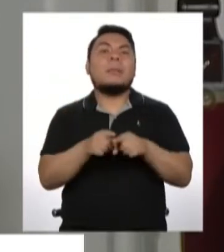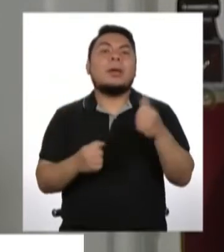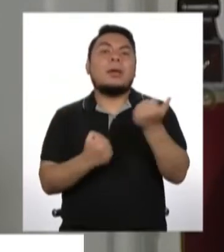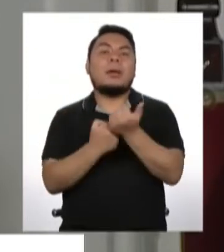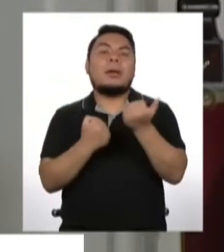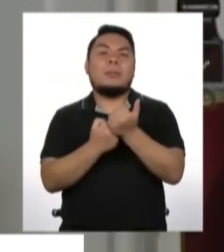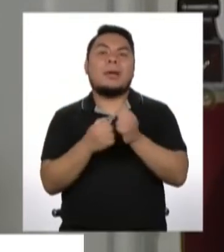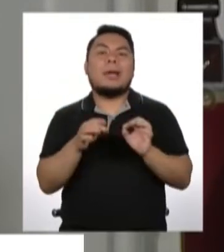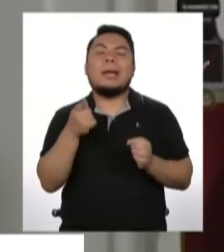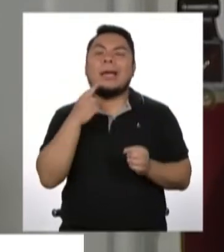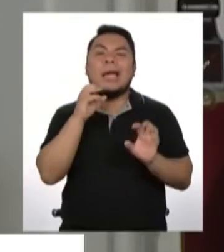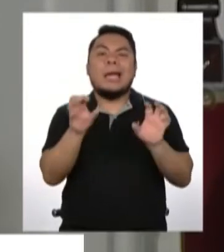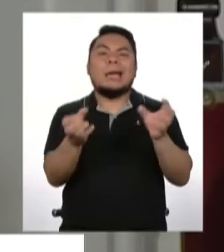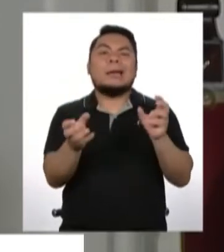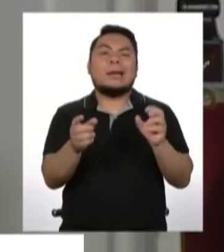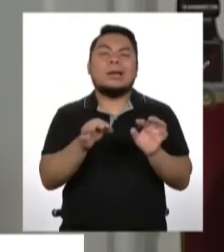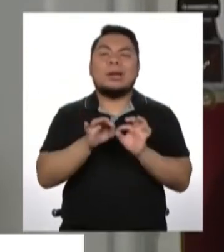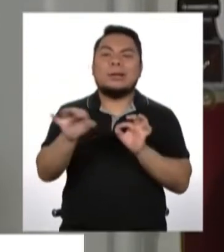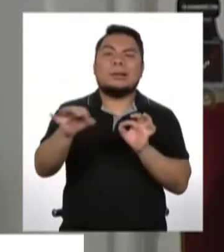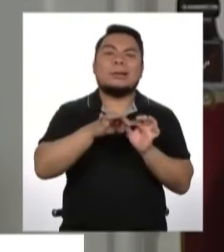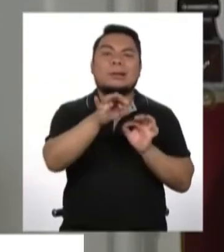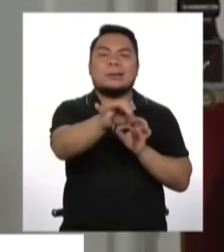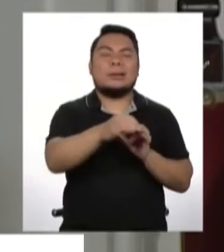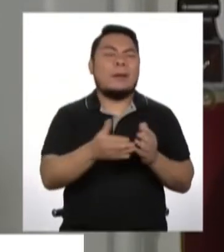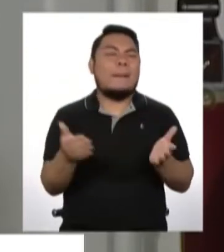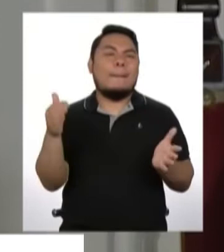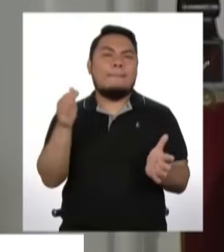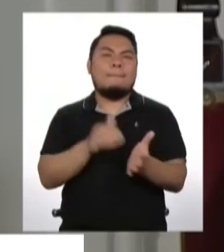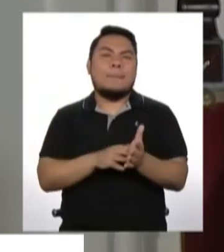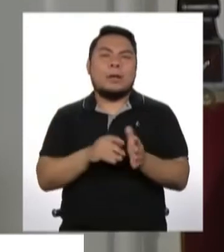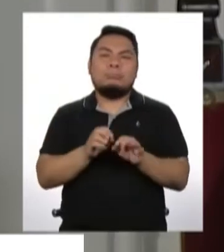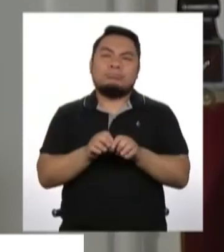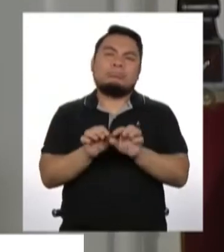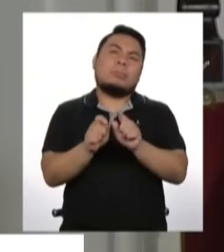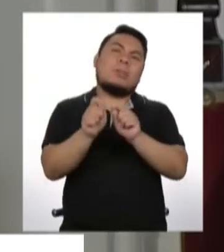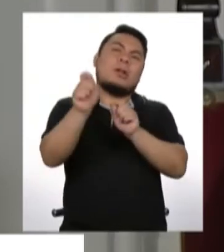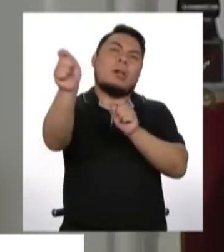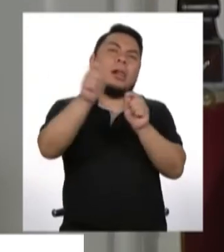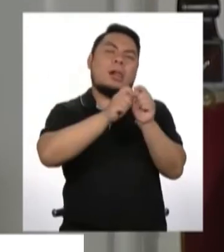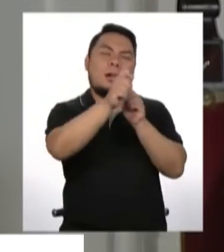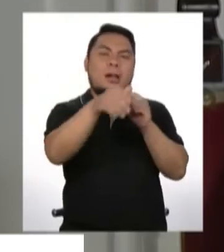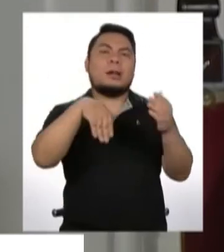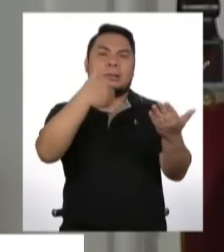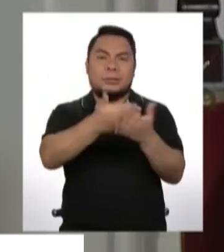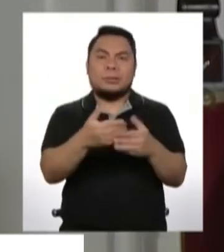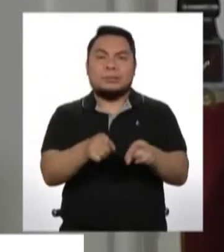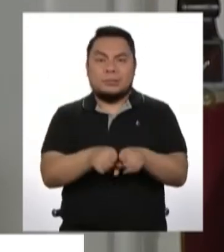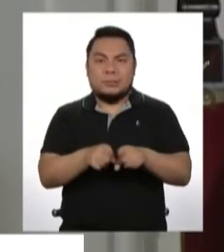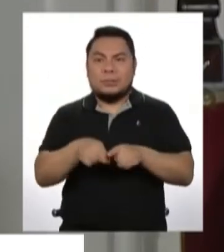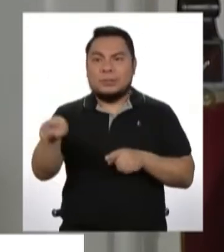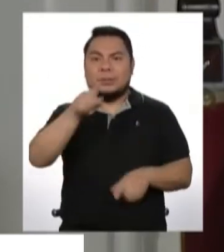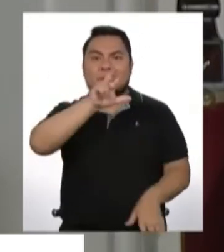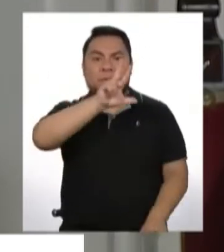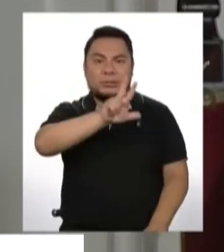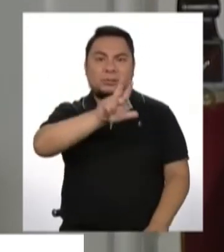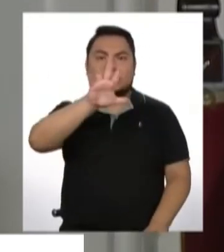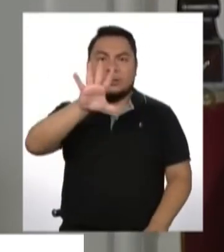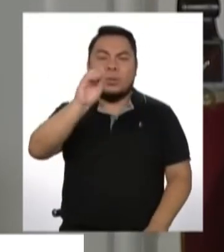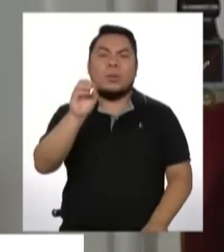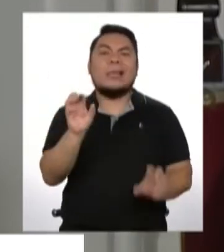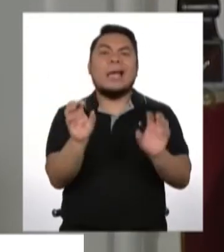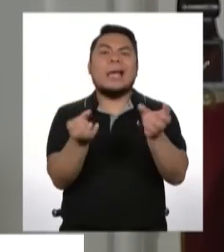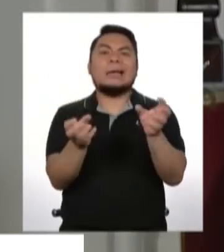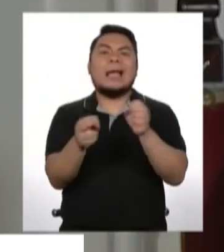radios regionales para llegar a nivel mucho más desagregado. Ya están con nosotros 350